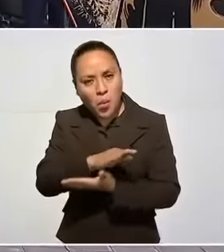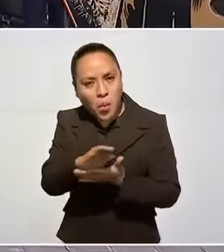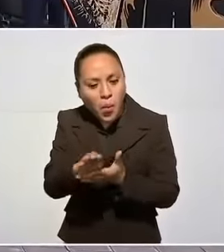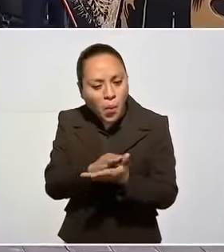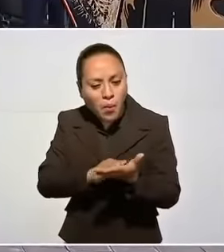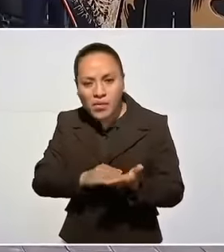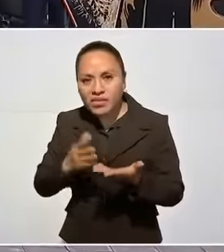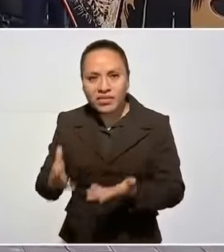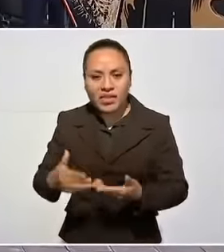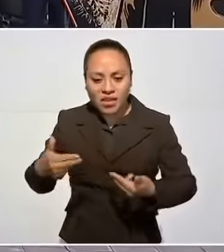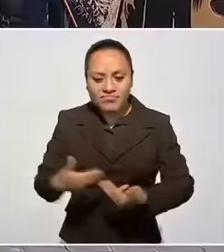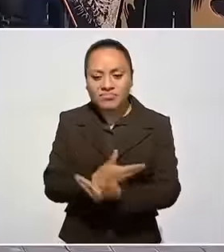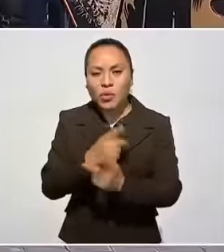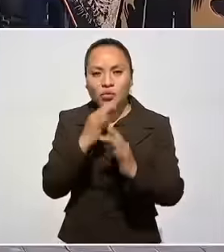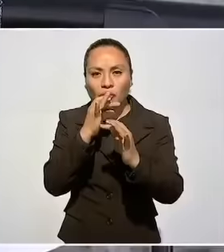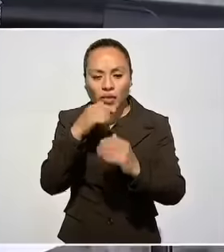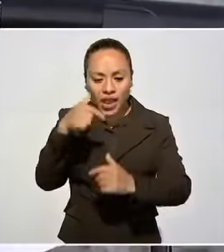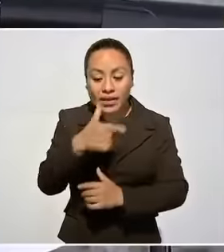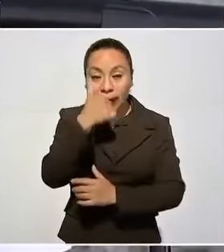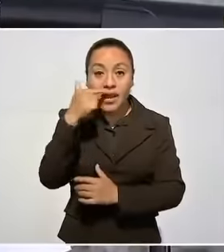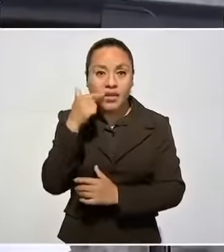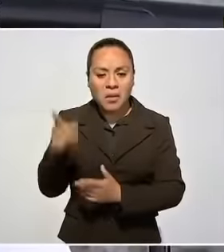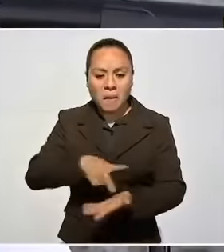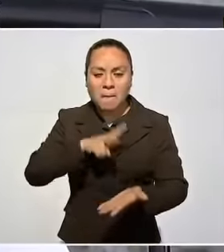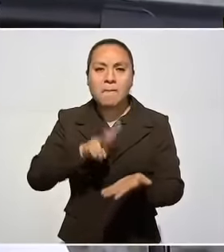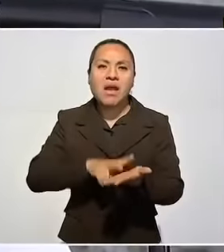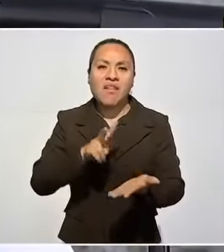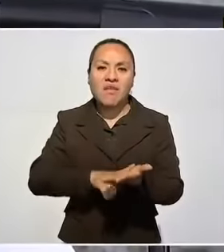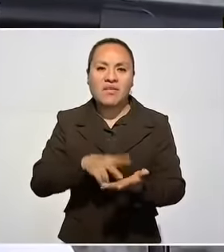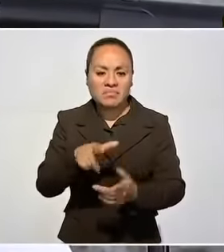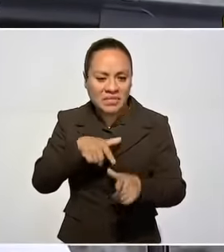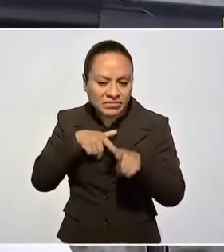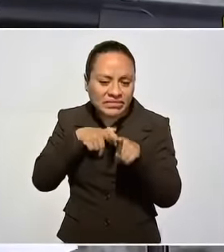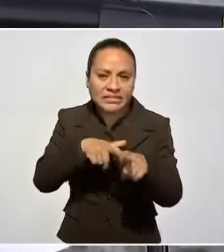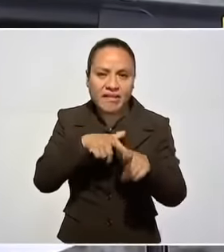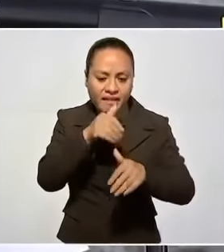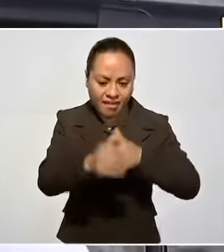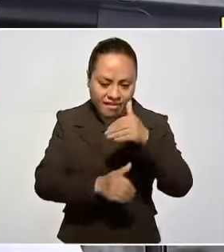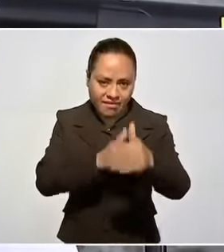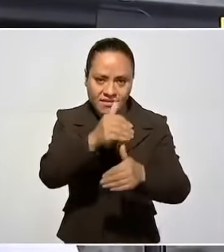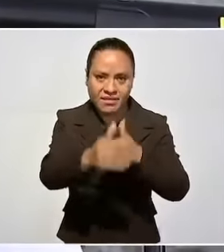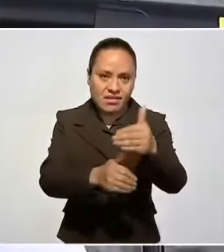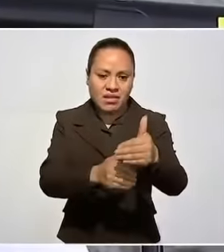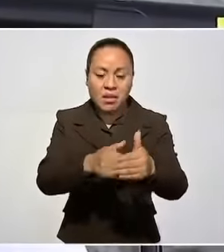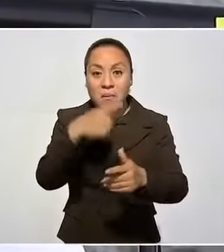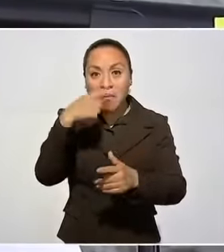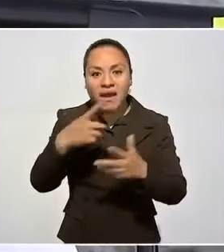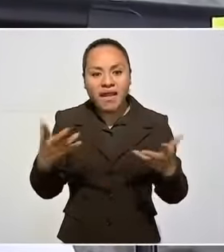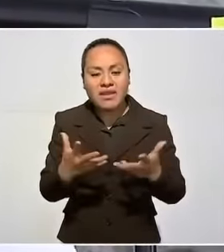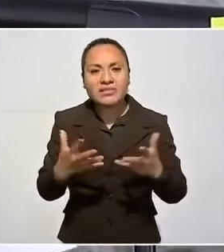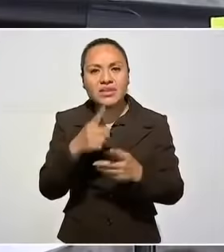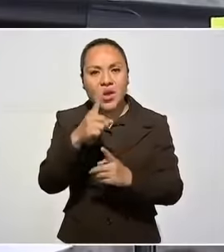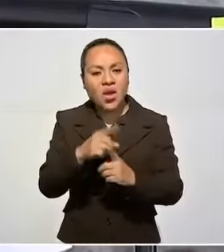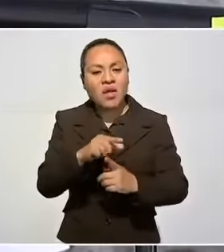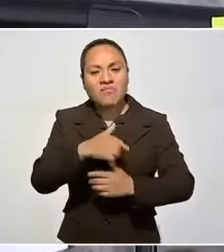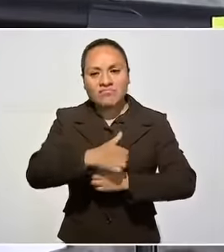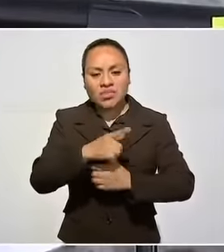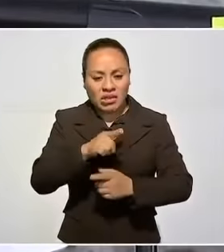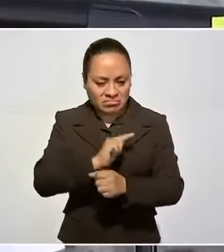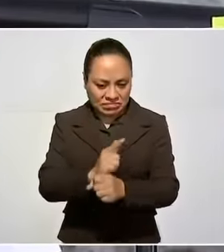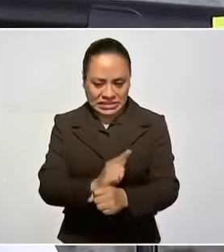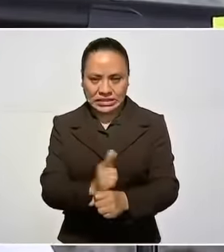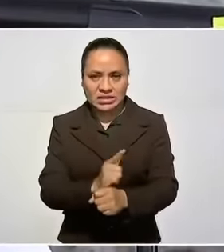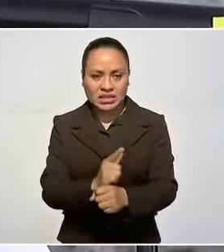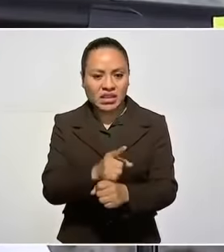Glatao, se valió de su voluntad y deseo por salir adelante para construir una carrera que lo